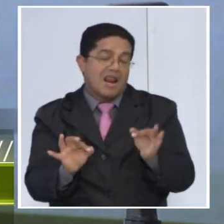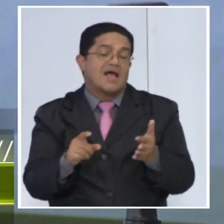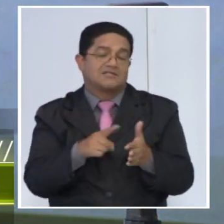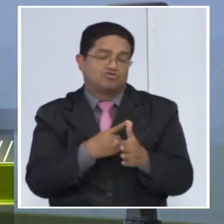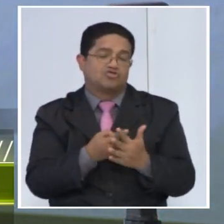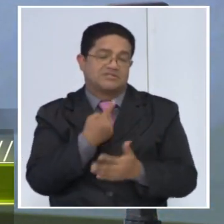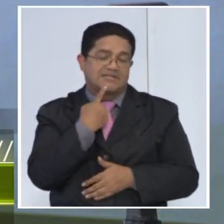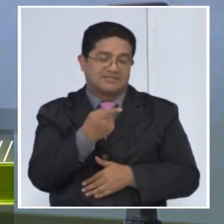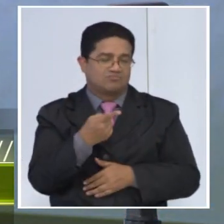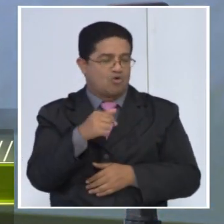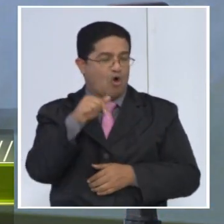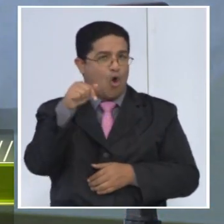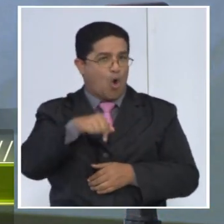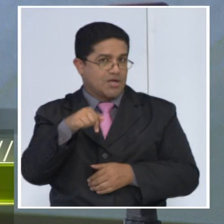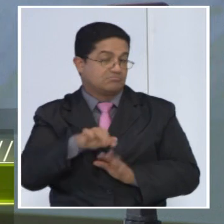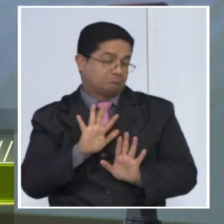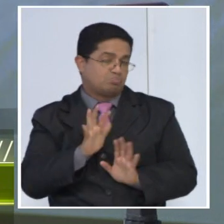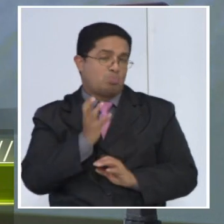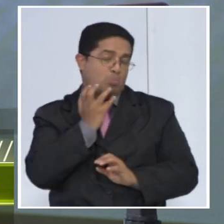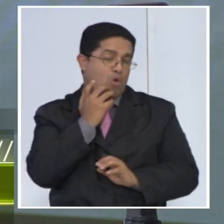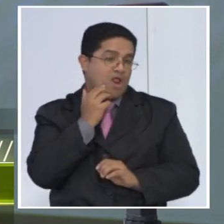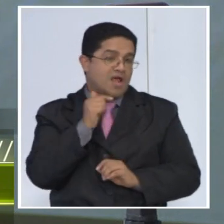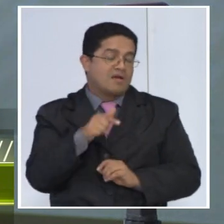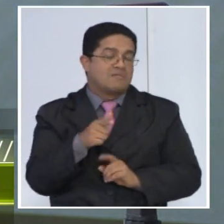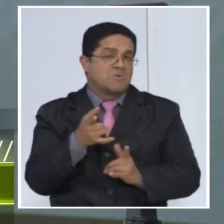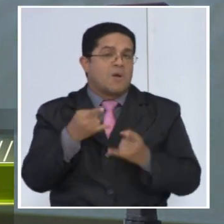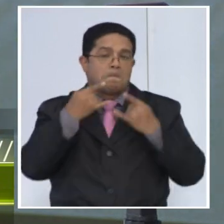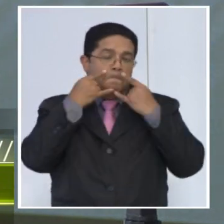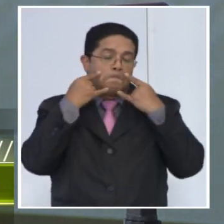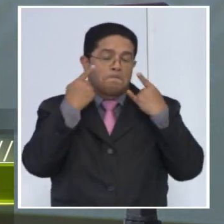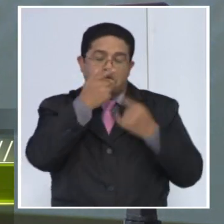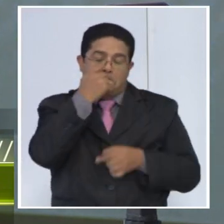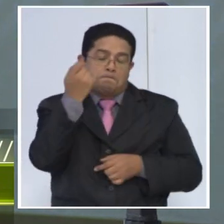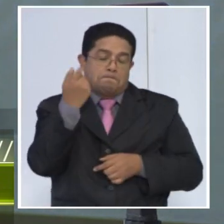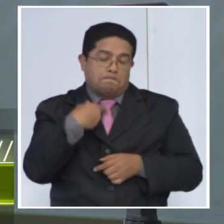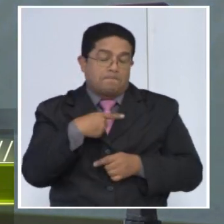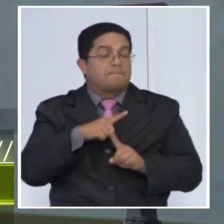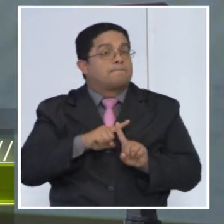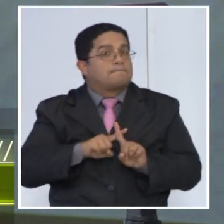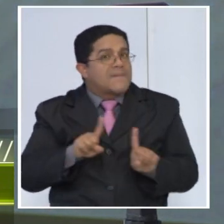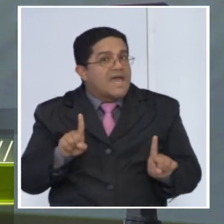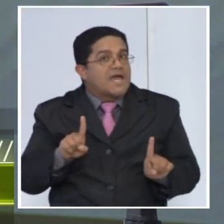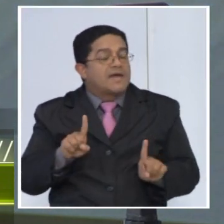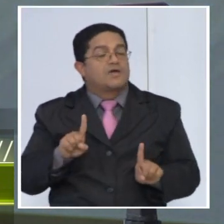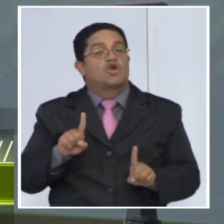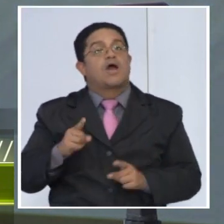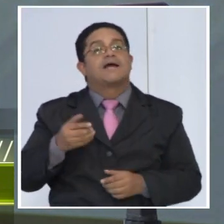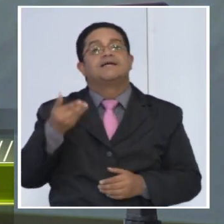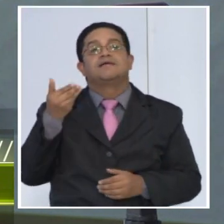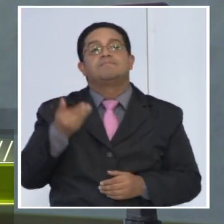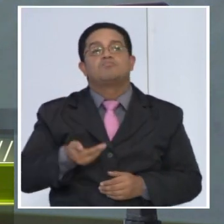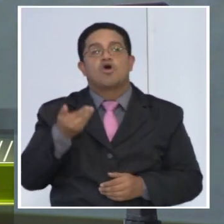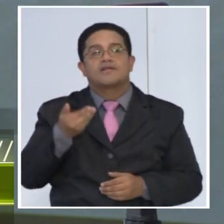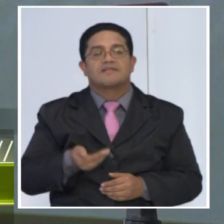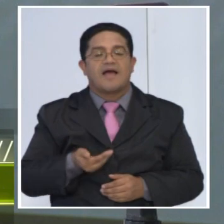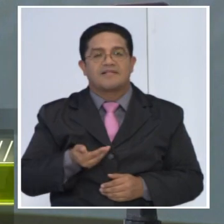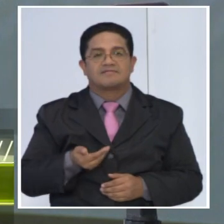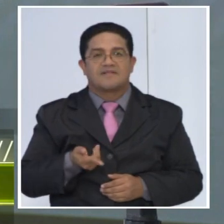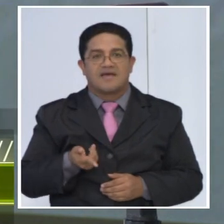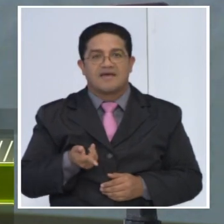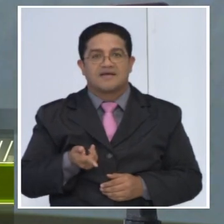bueno, en un estudio hoy podemos estar sin mascarilla, quizás sí, pero es importante hacer